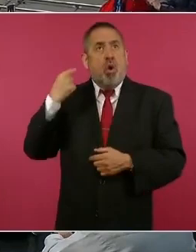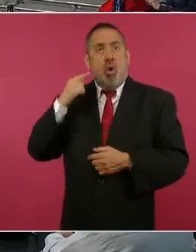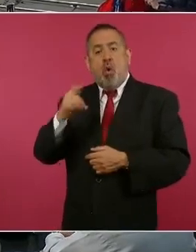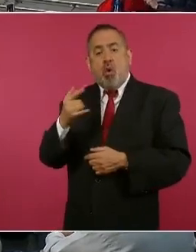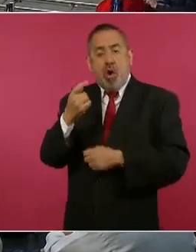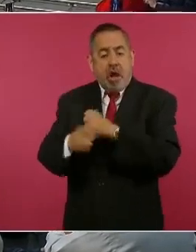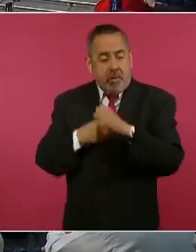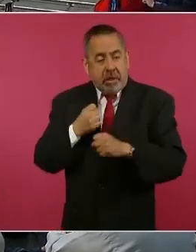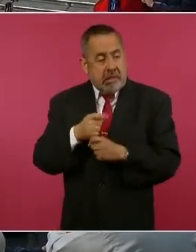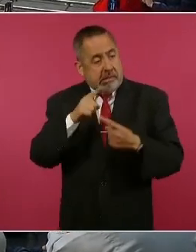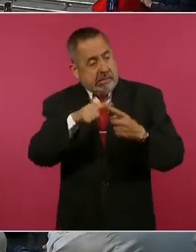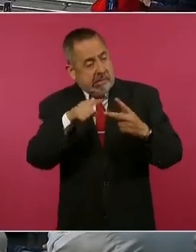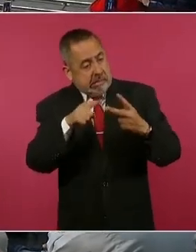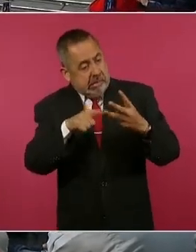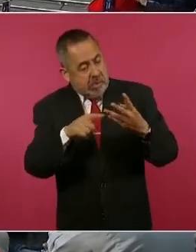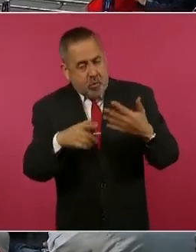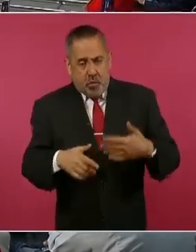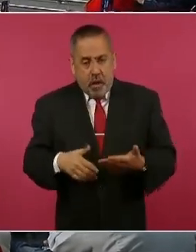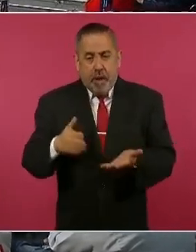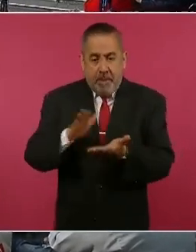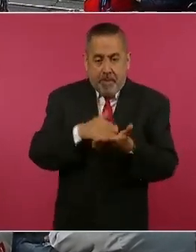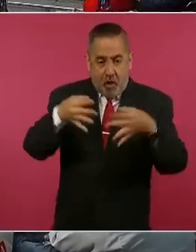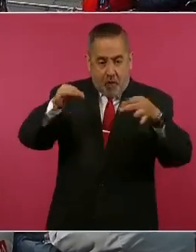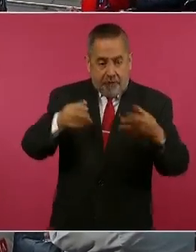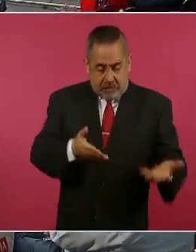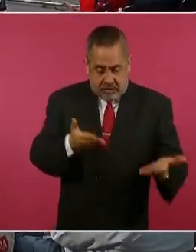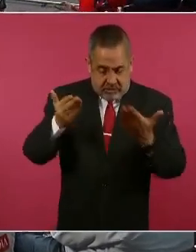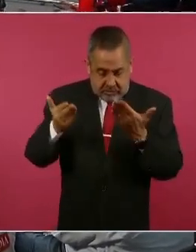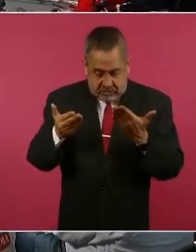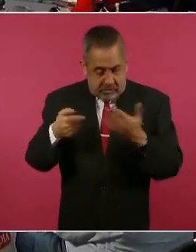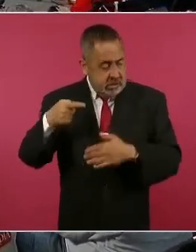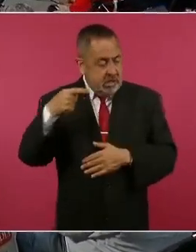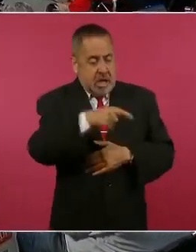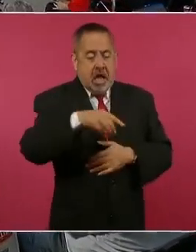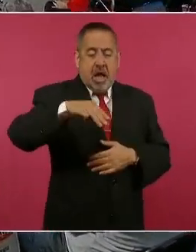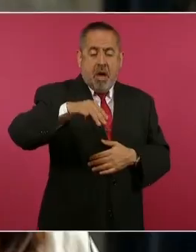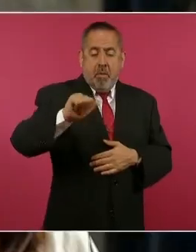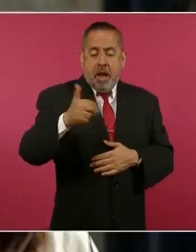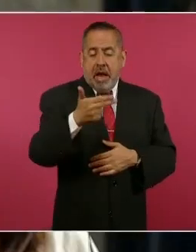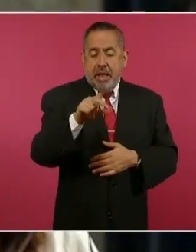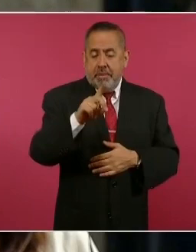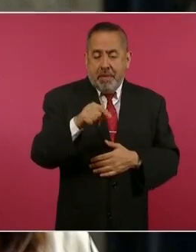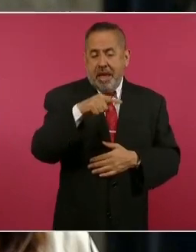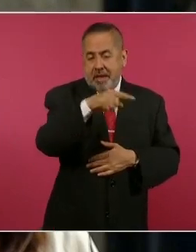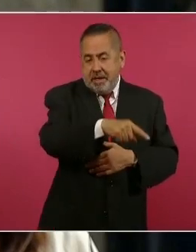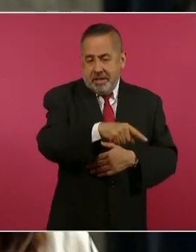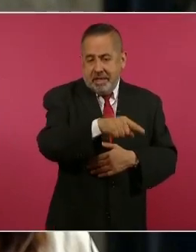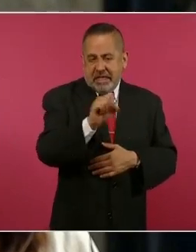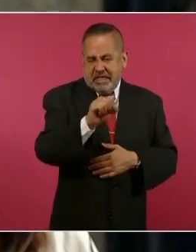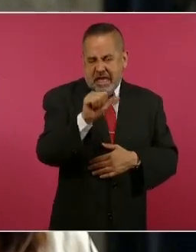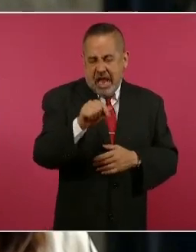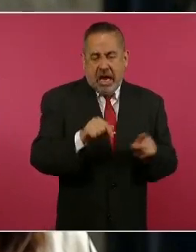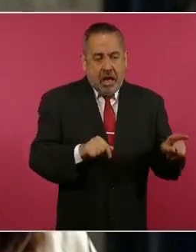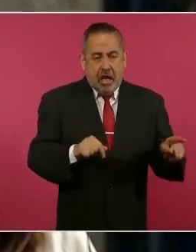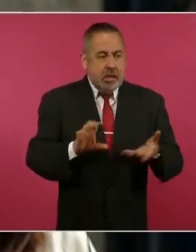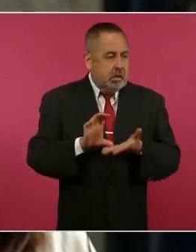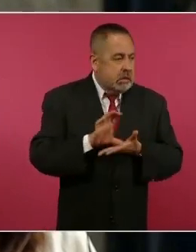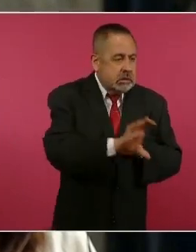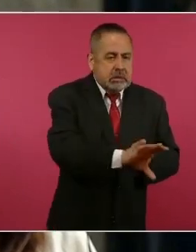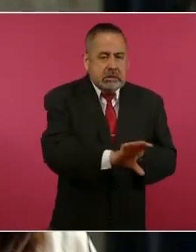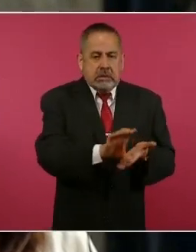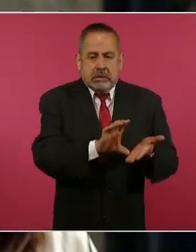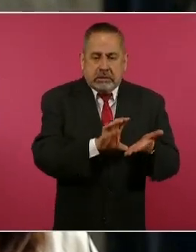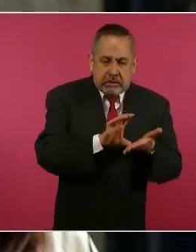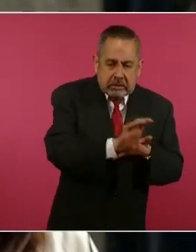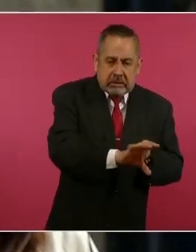pasado. En documentos oficiales indícame que Majarma Servicios Inmobiliarios ha sido beneficiada de forma